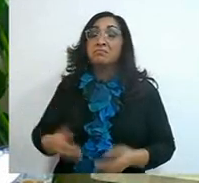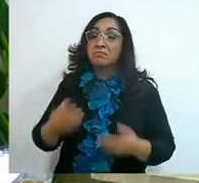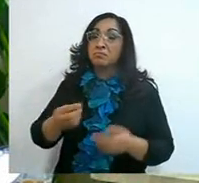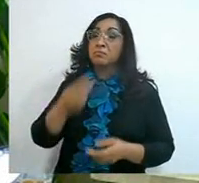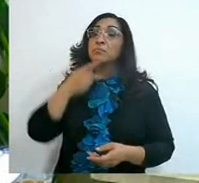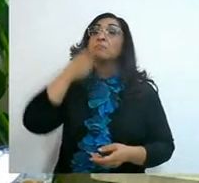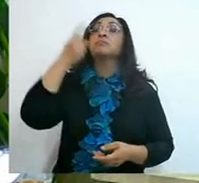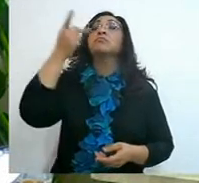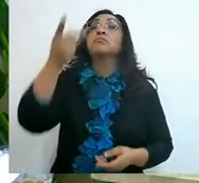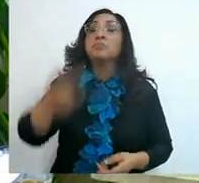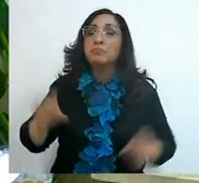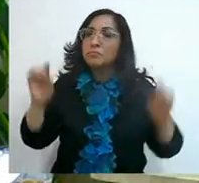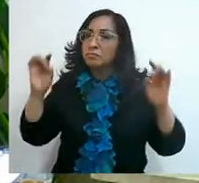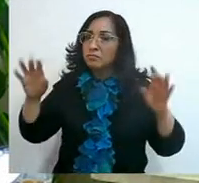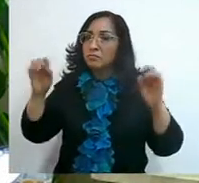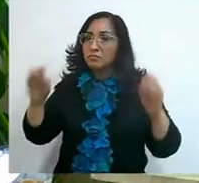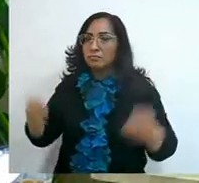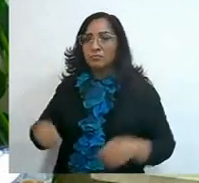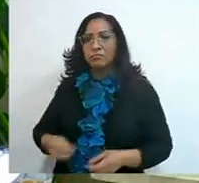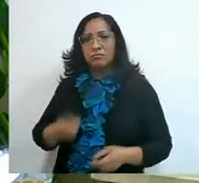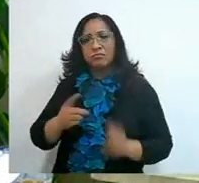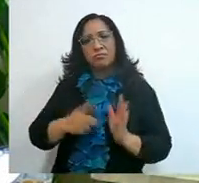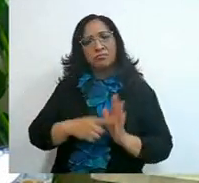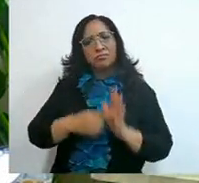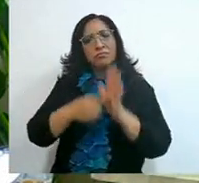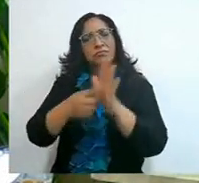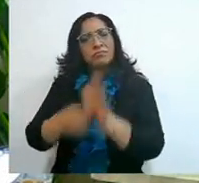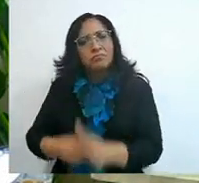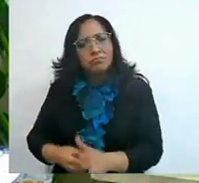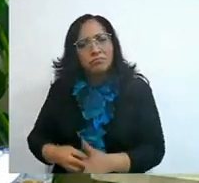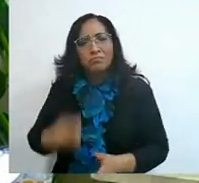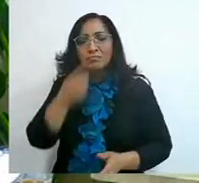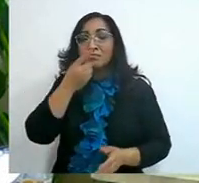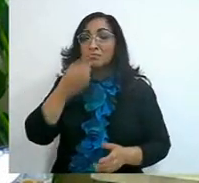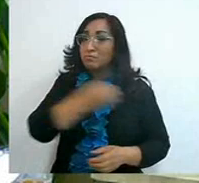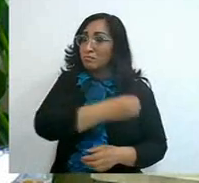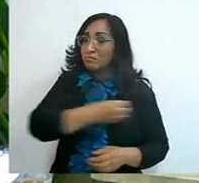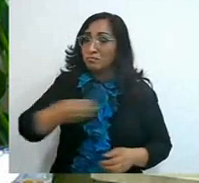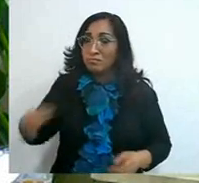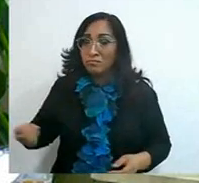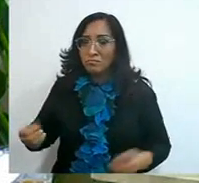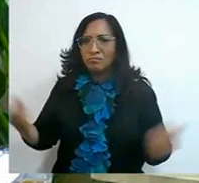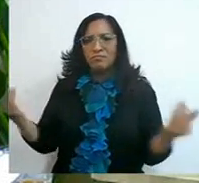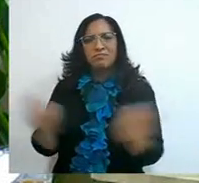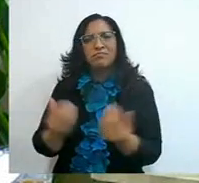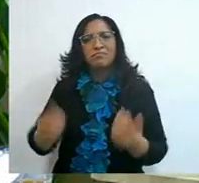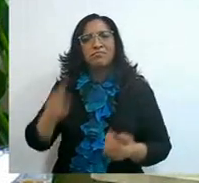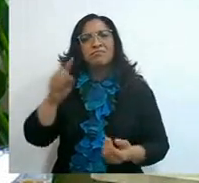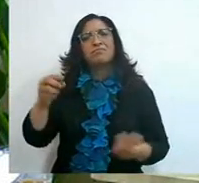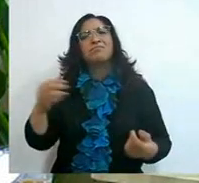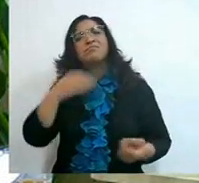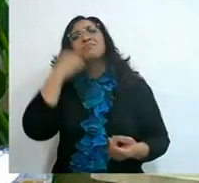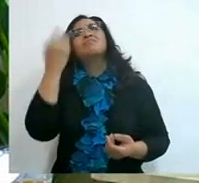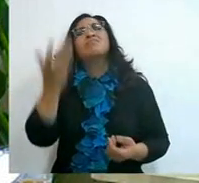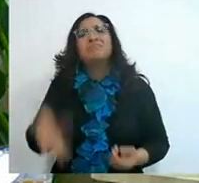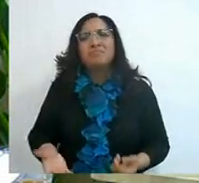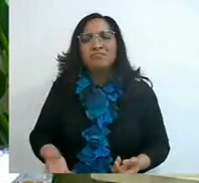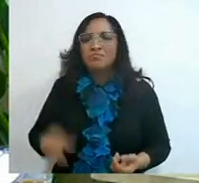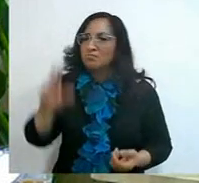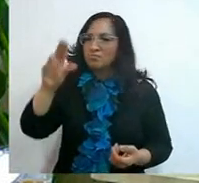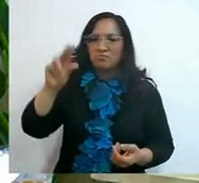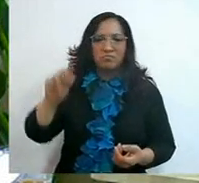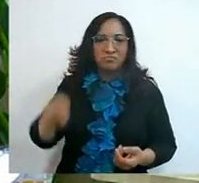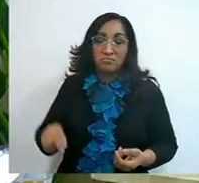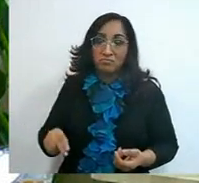un ángel y usted lo mande a que haga? O ve y deshace aquella obra de hechicería, ve y consígueme